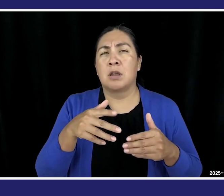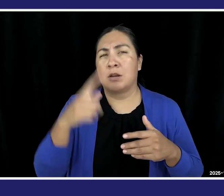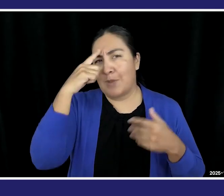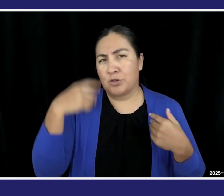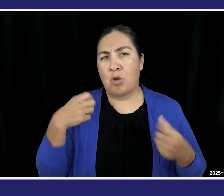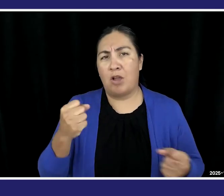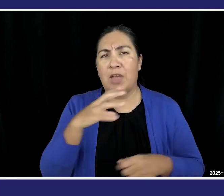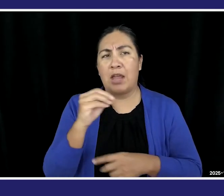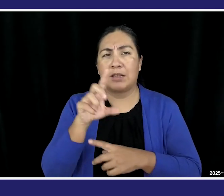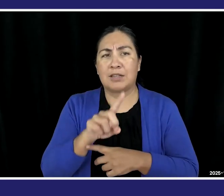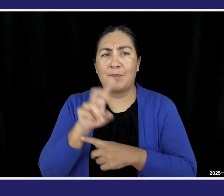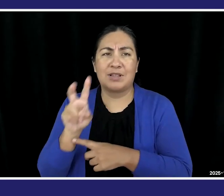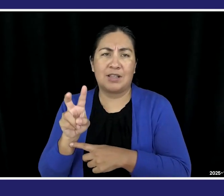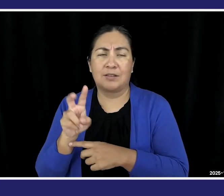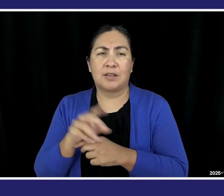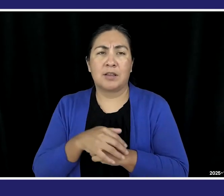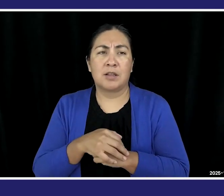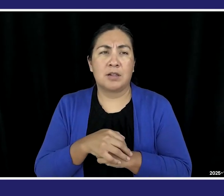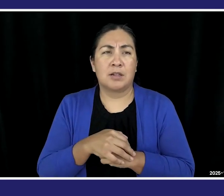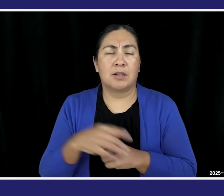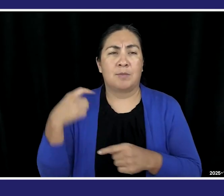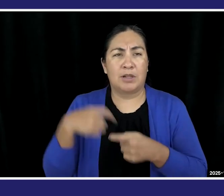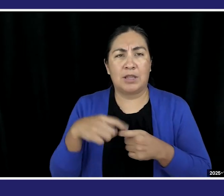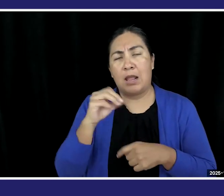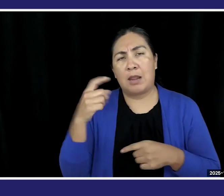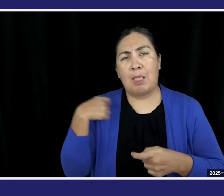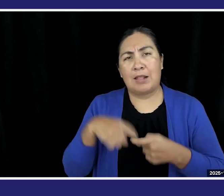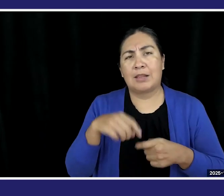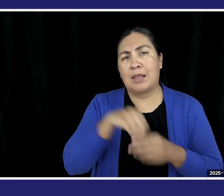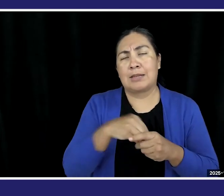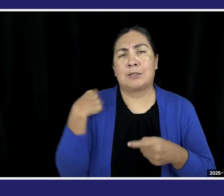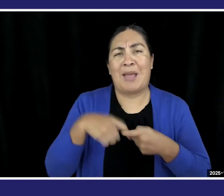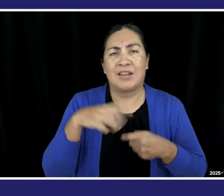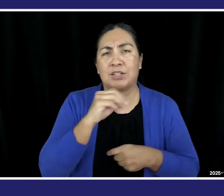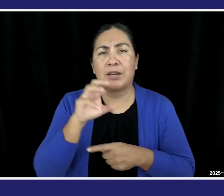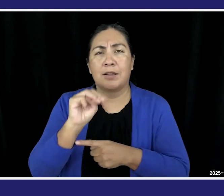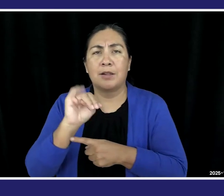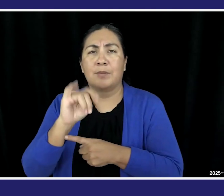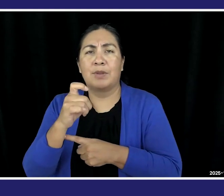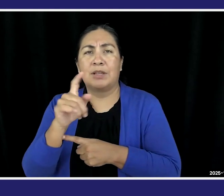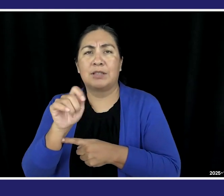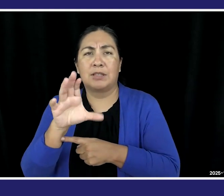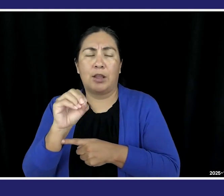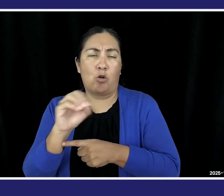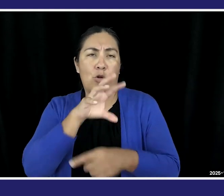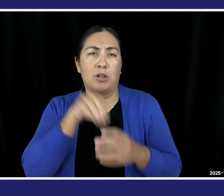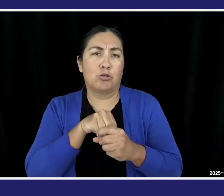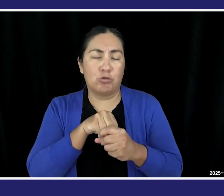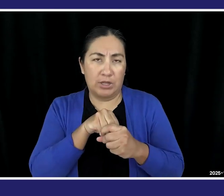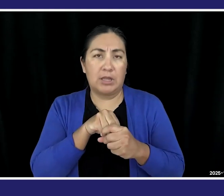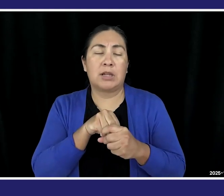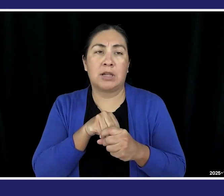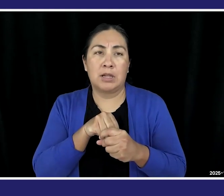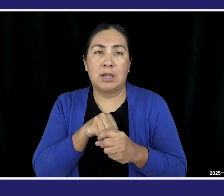culturalmente apropiados para estas diversas comunidades. Actualmente apoyamos a familias siendo separadas por las violentas deportaciones y